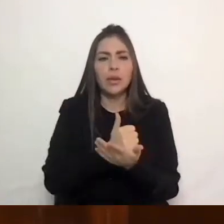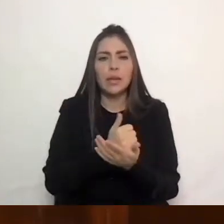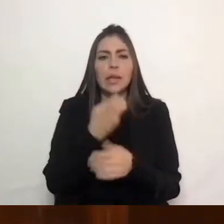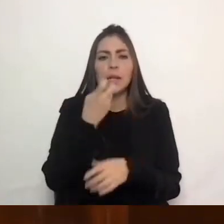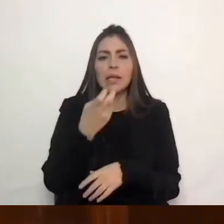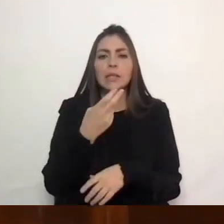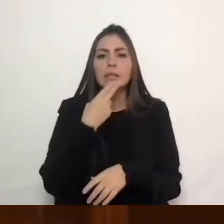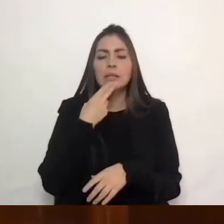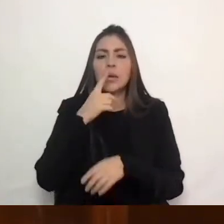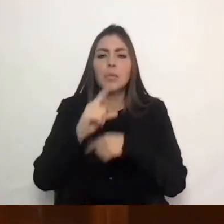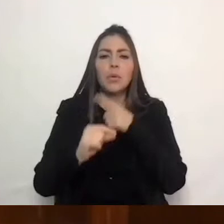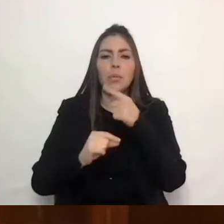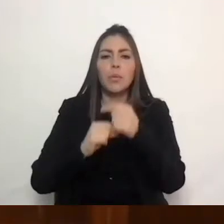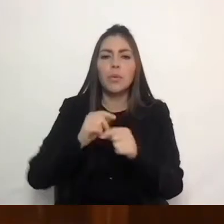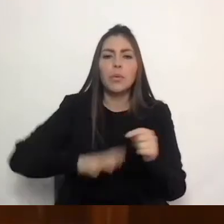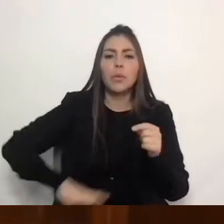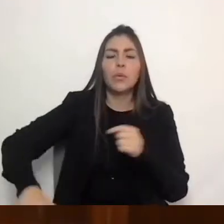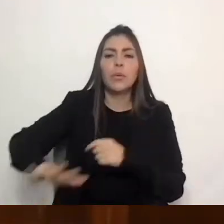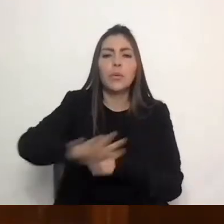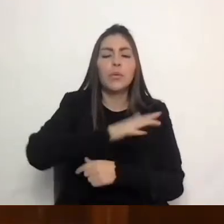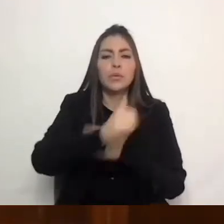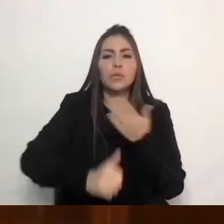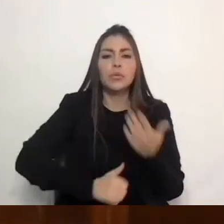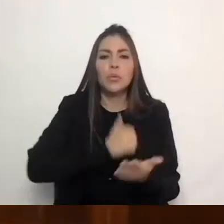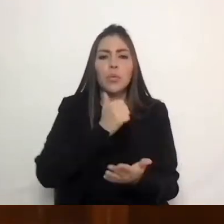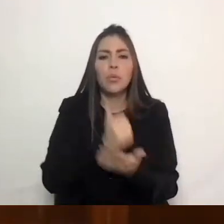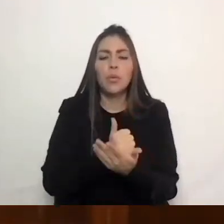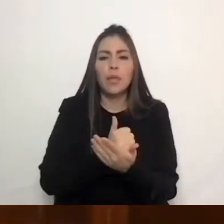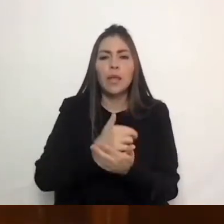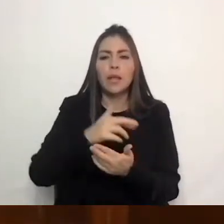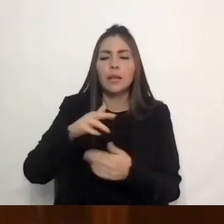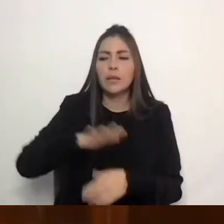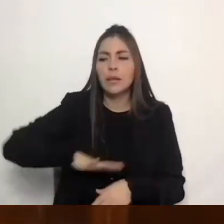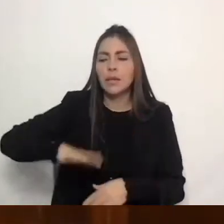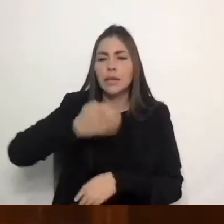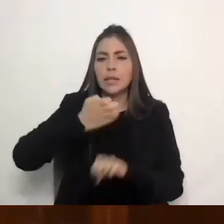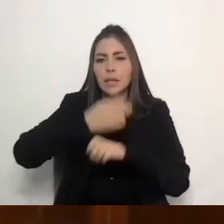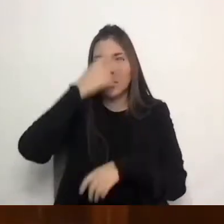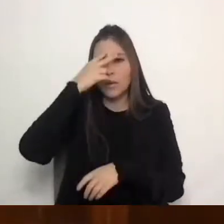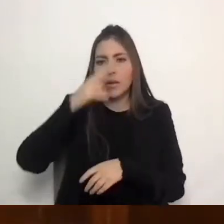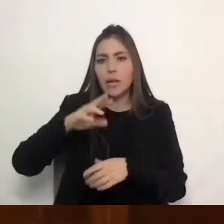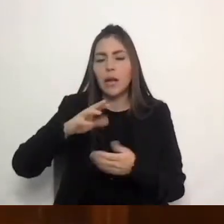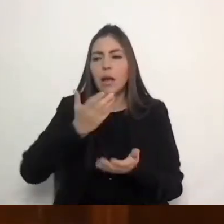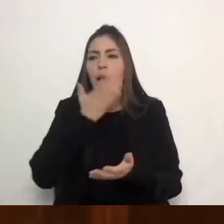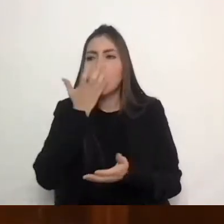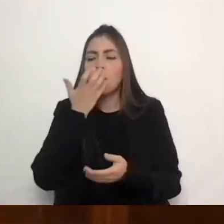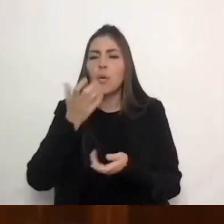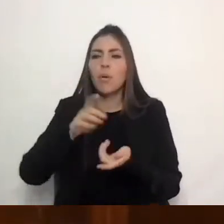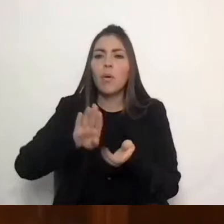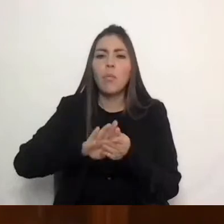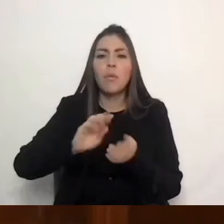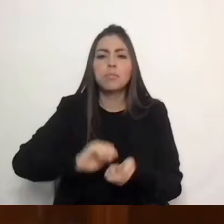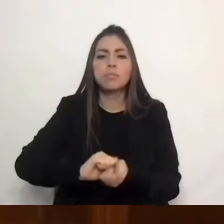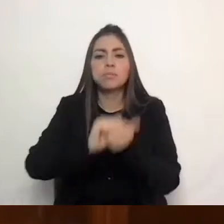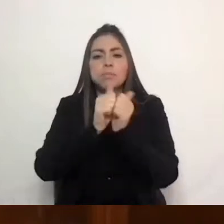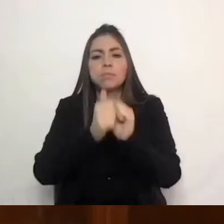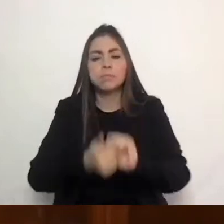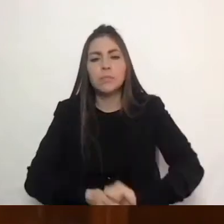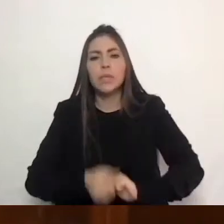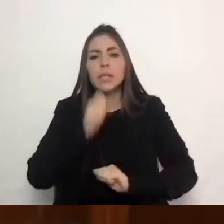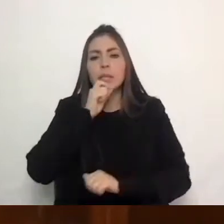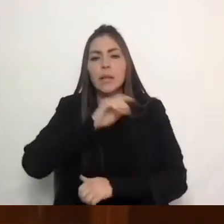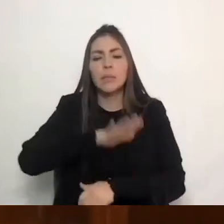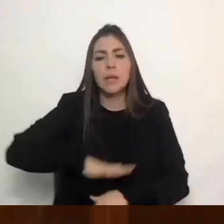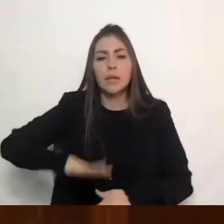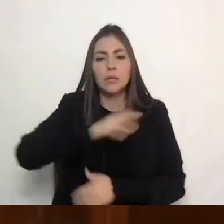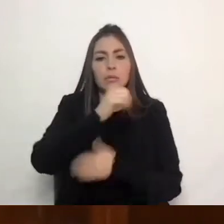la sociedad urbana y regional del Estado de México, así como también la sociedad citadina le han dado forma